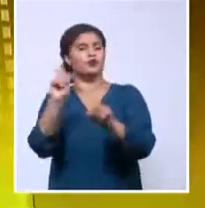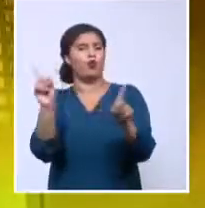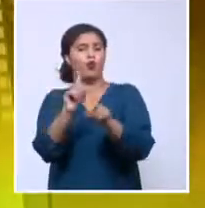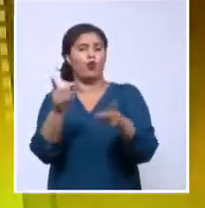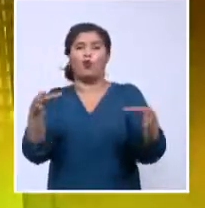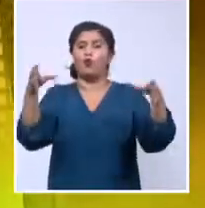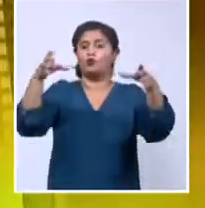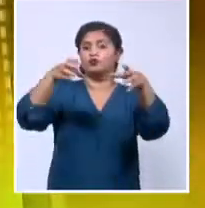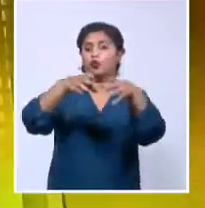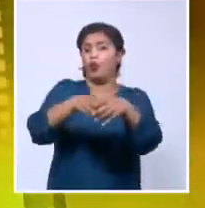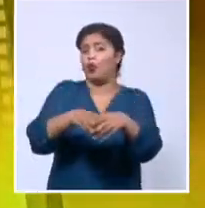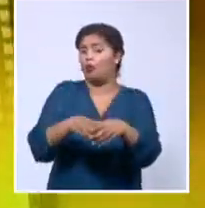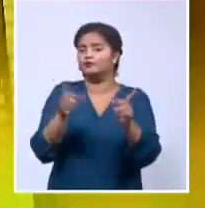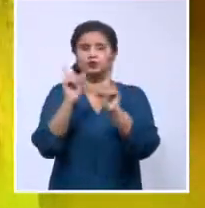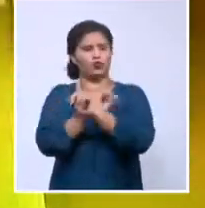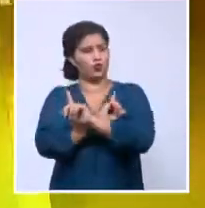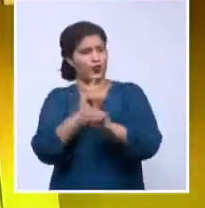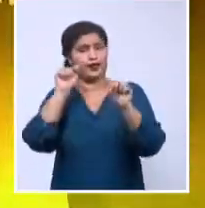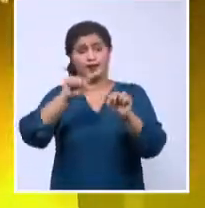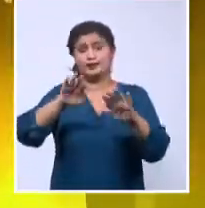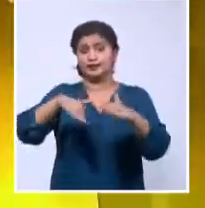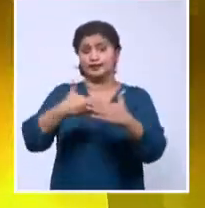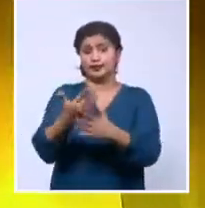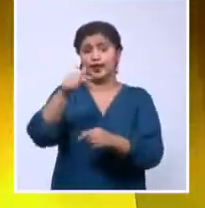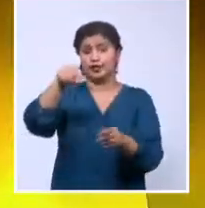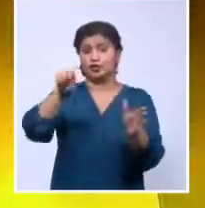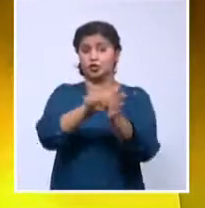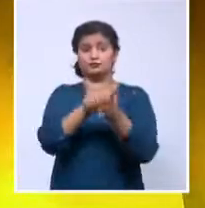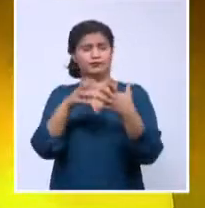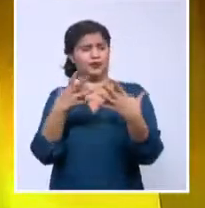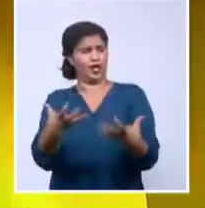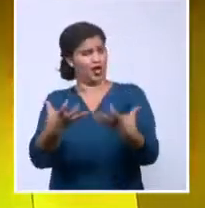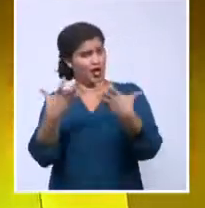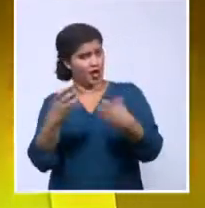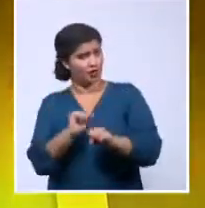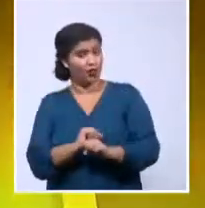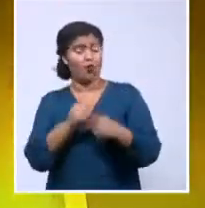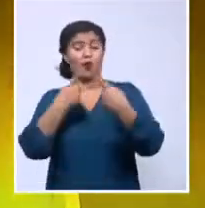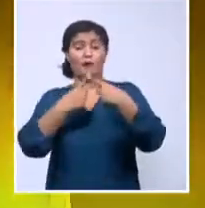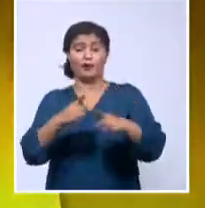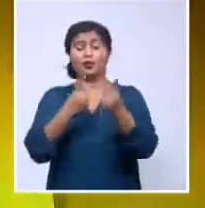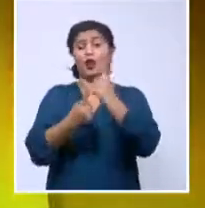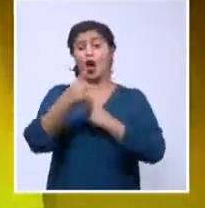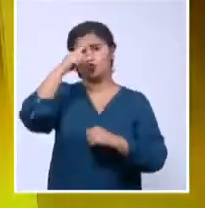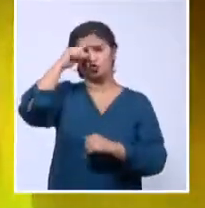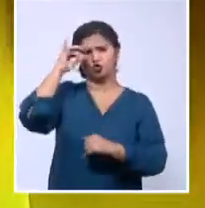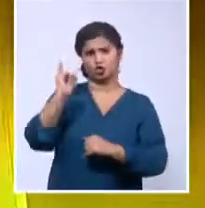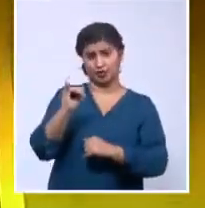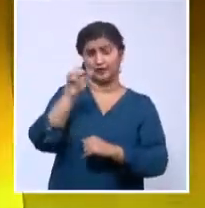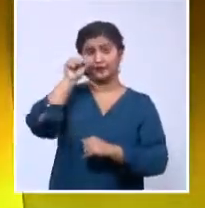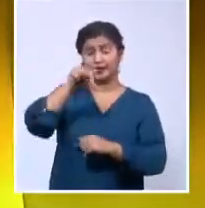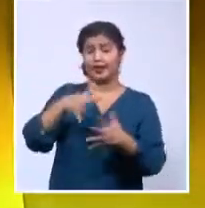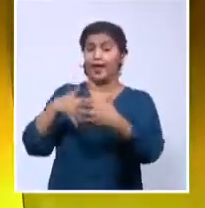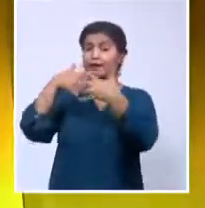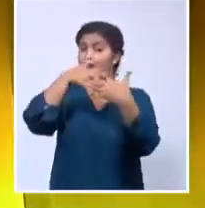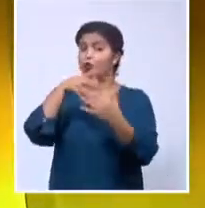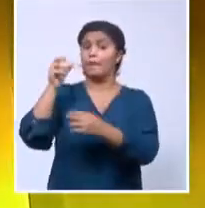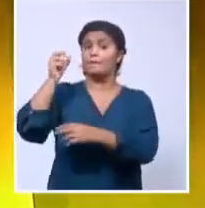algunos sí. Como también hay que decir que algunos recibieron indicaciones del exterior para realizar actos violentos